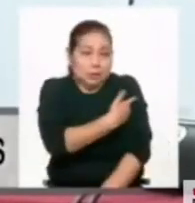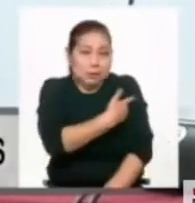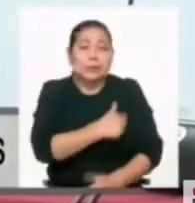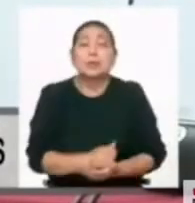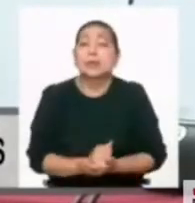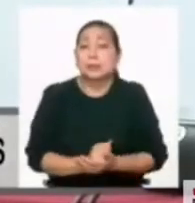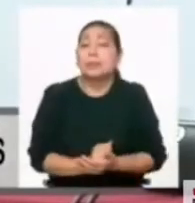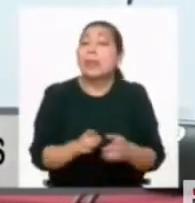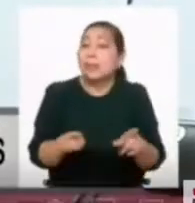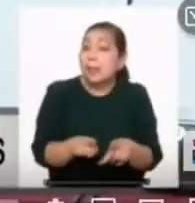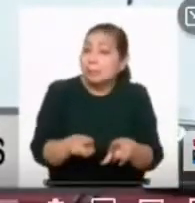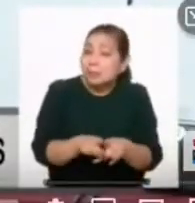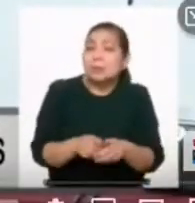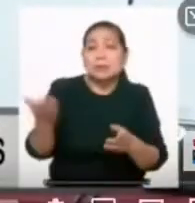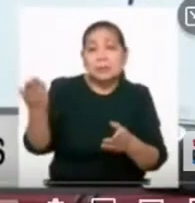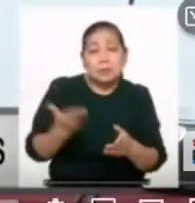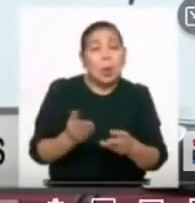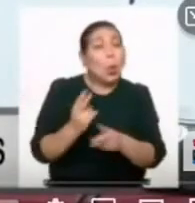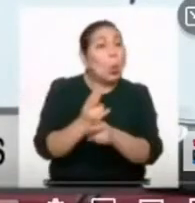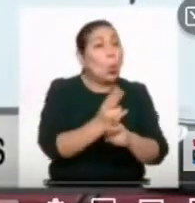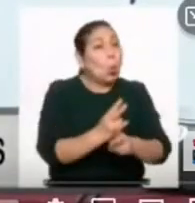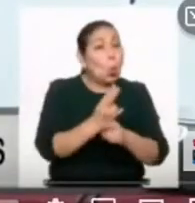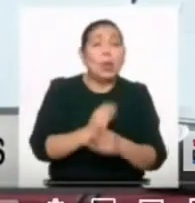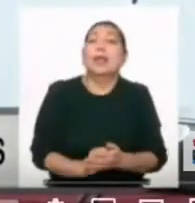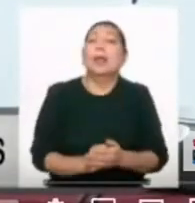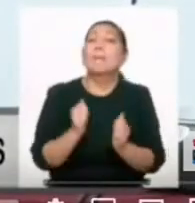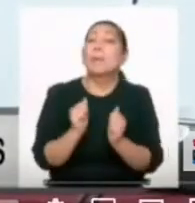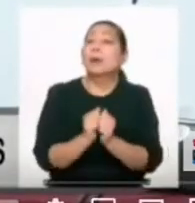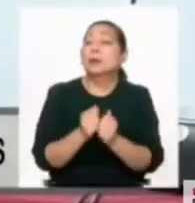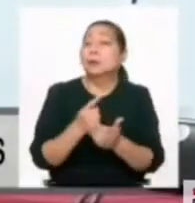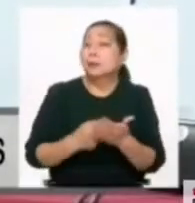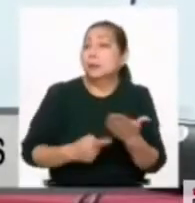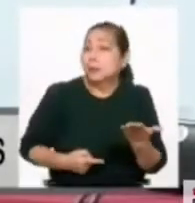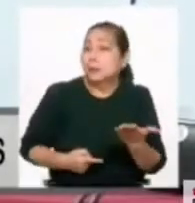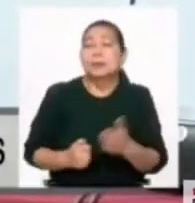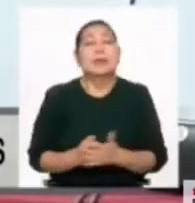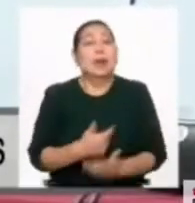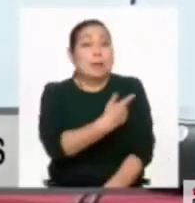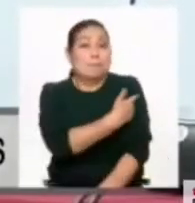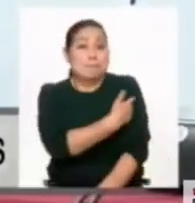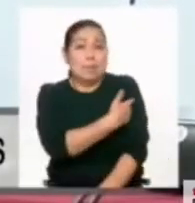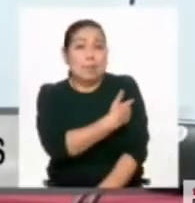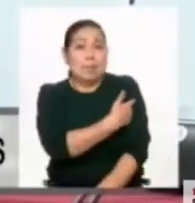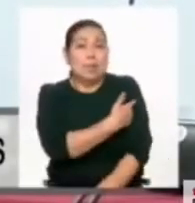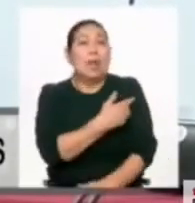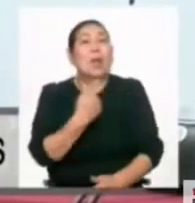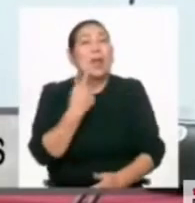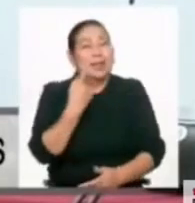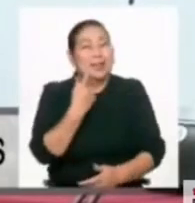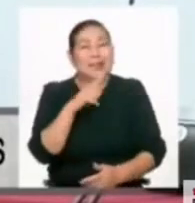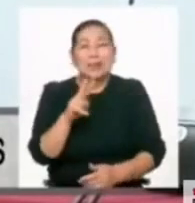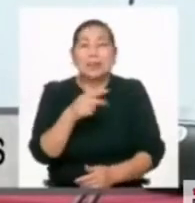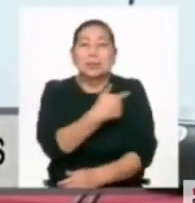vacune. Igualmente se han tomado todas las medidas preventivas con relación a la vacuna del mono, para